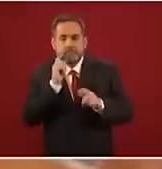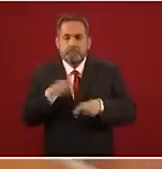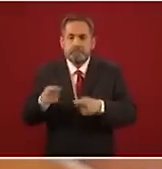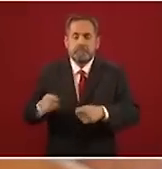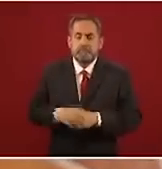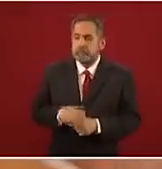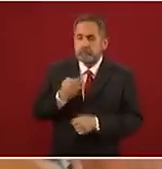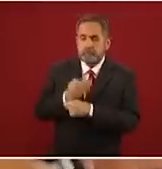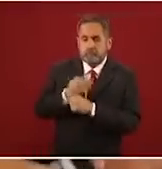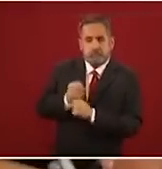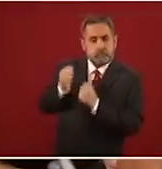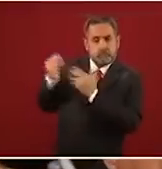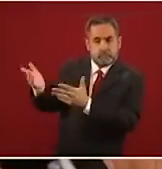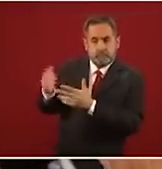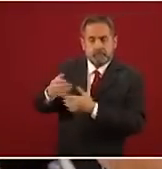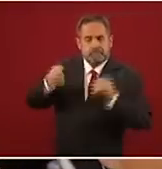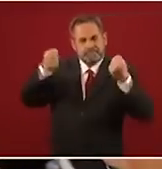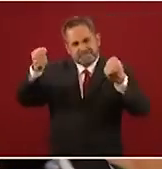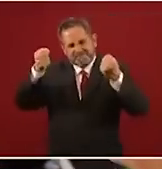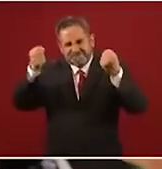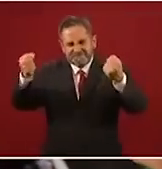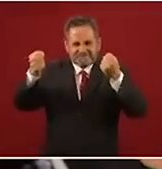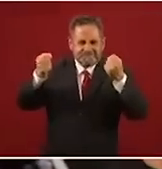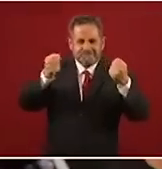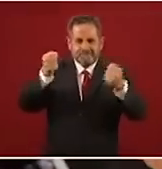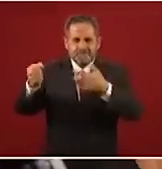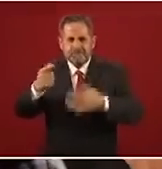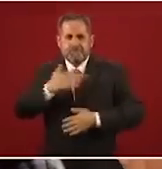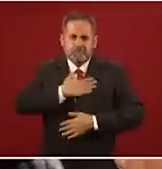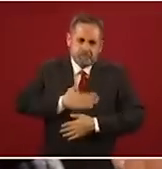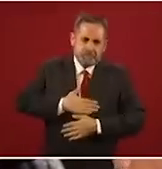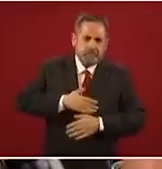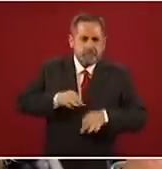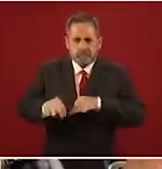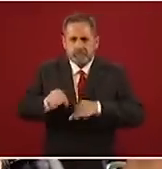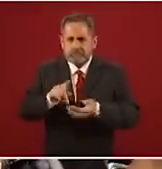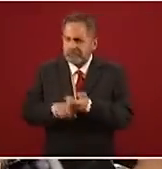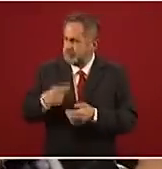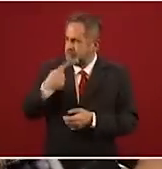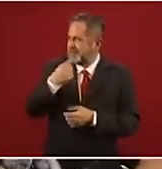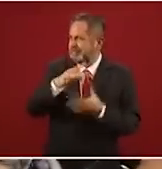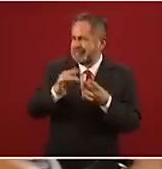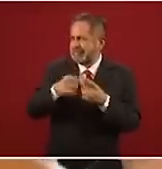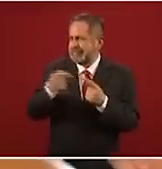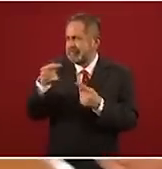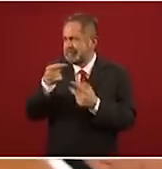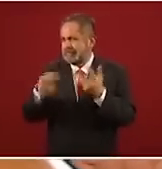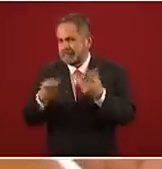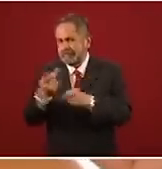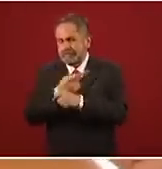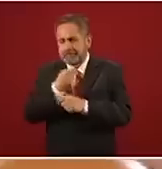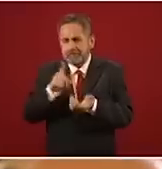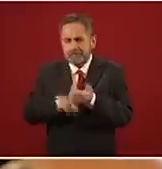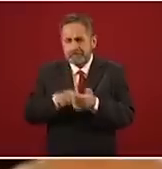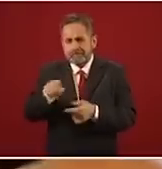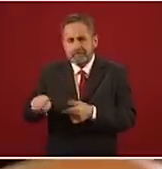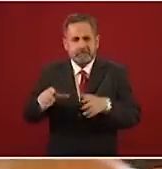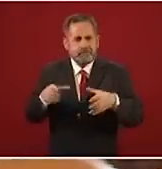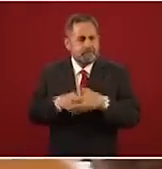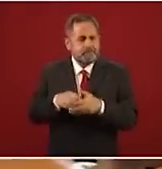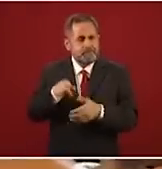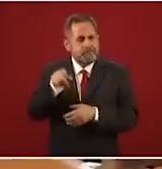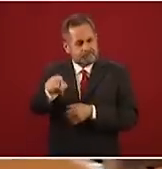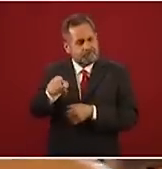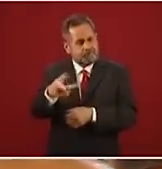hay trabajadores que están protestando, reclamando justicia laboral. Si nos pudieran comentar cuál es la situación, supongo que son trabajadores de los REPS que